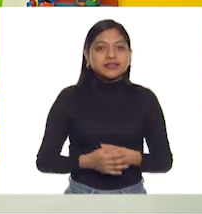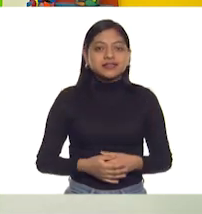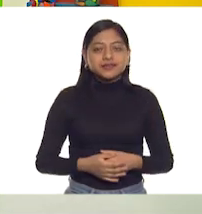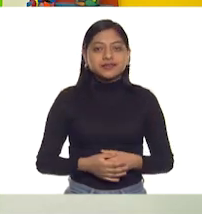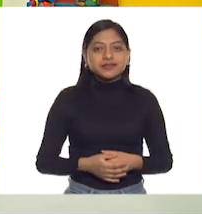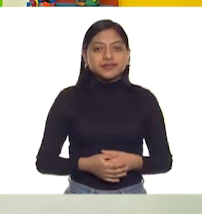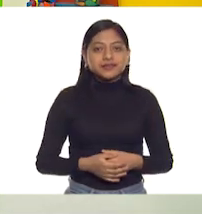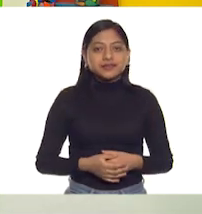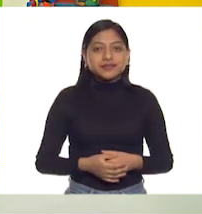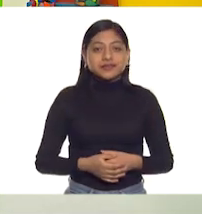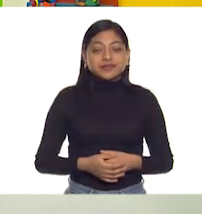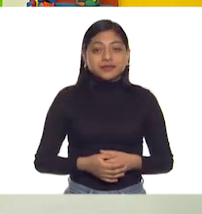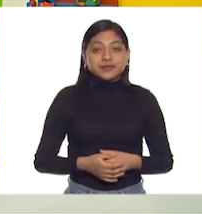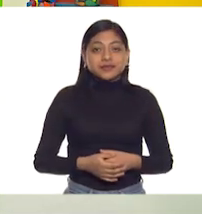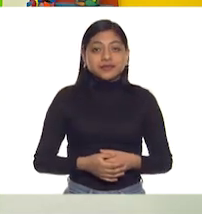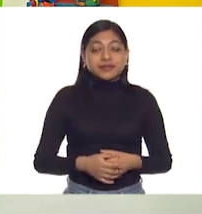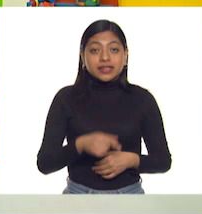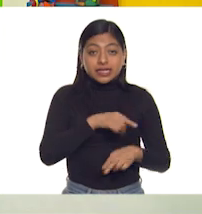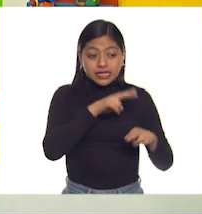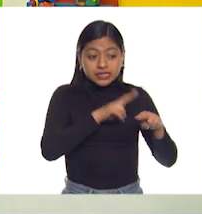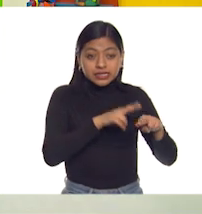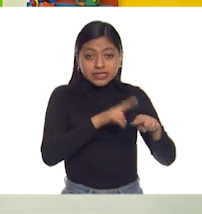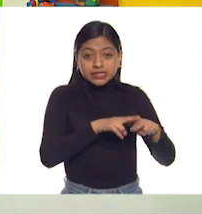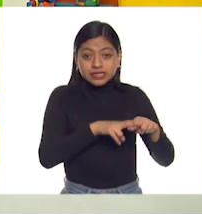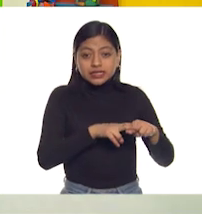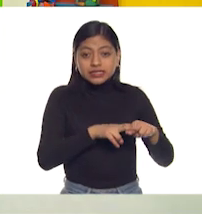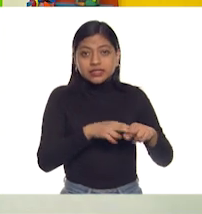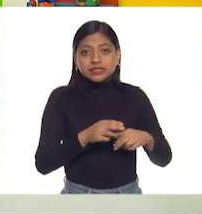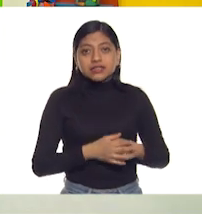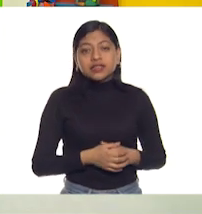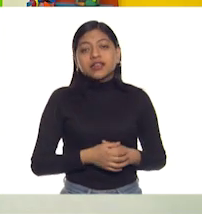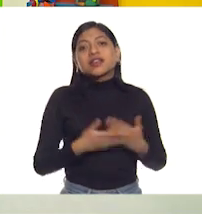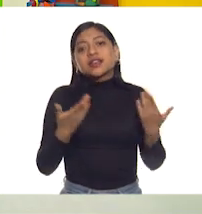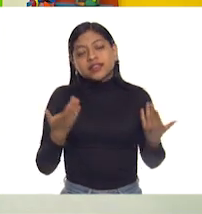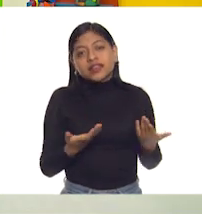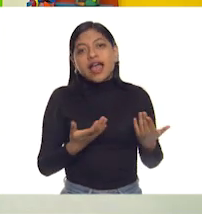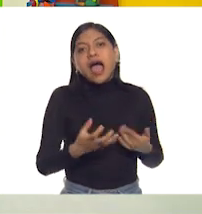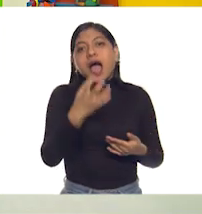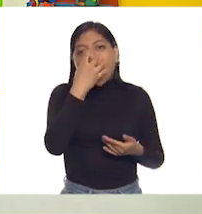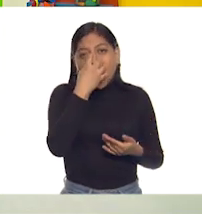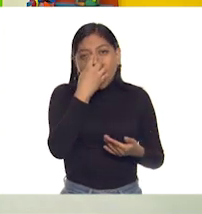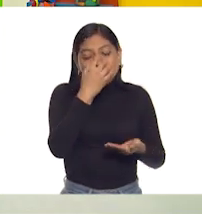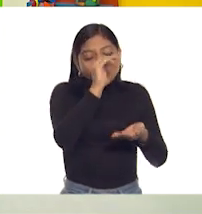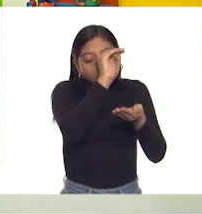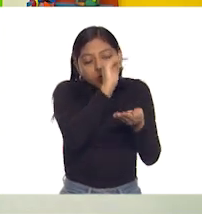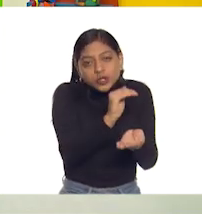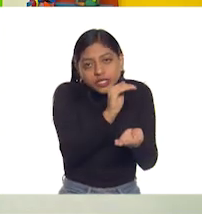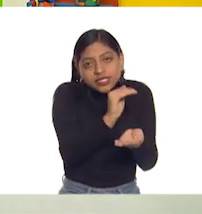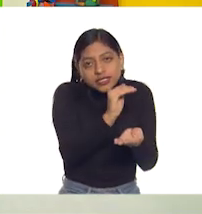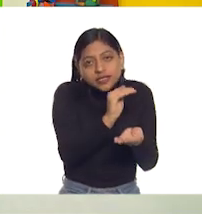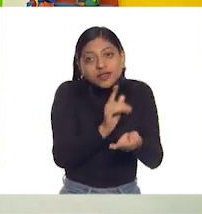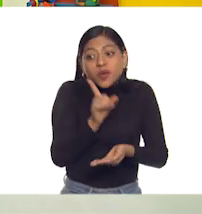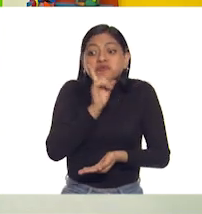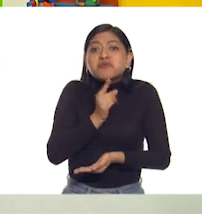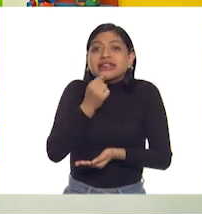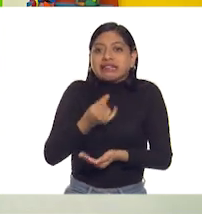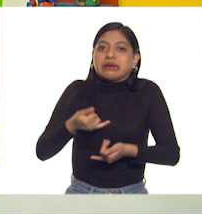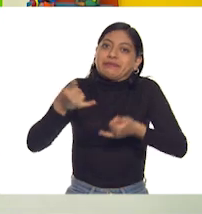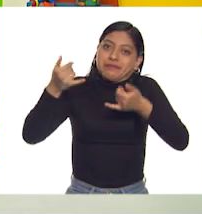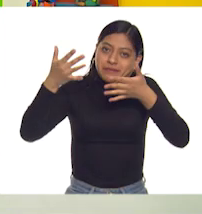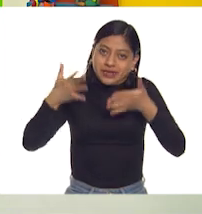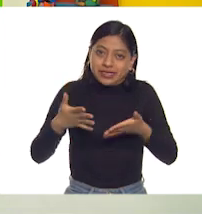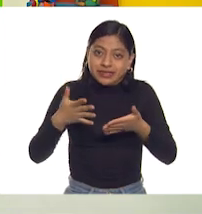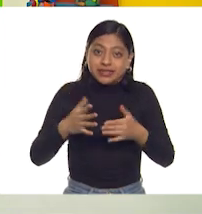comodísima. Pero la sillita estaba acostumbrada al peso tan ligero del osito. Y poco a poco